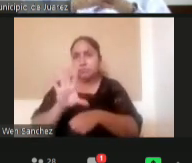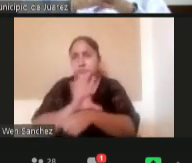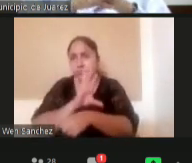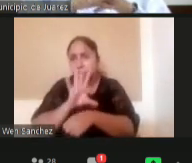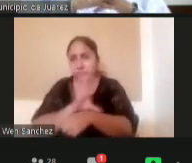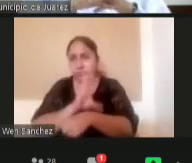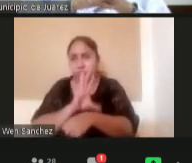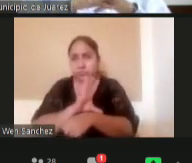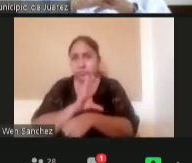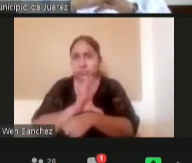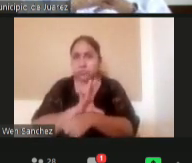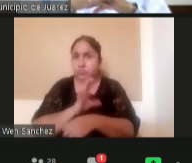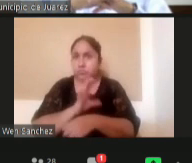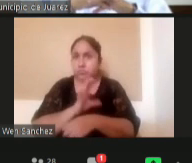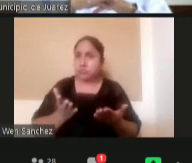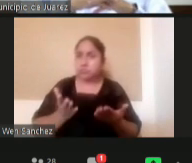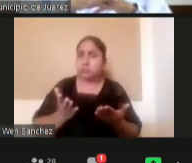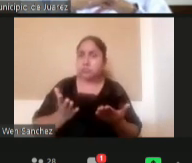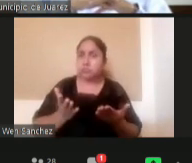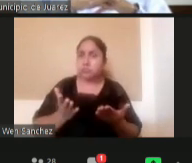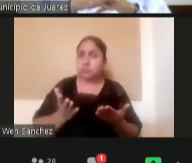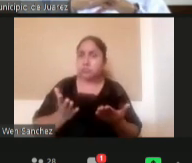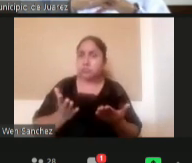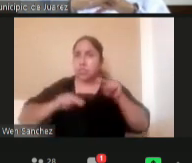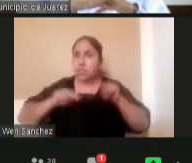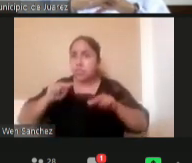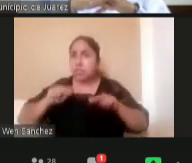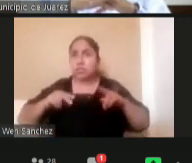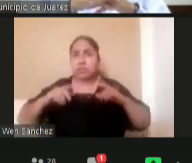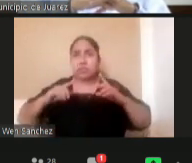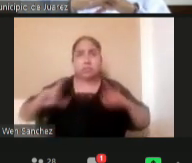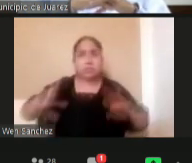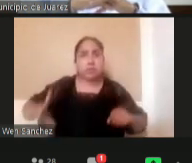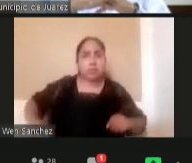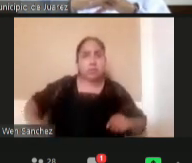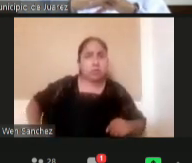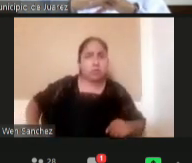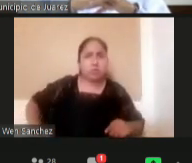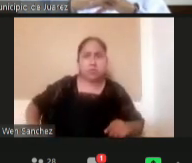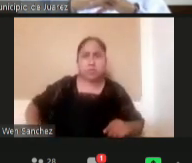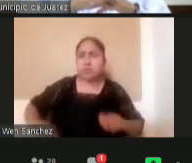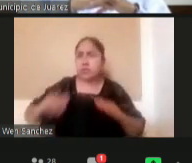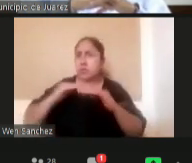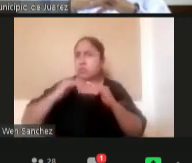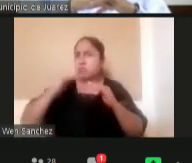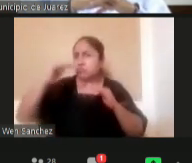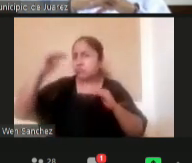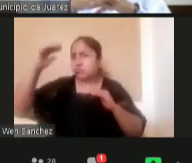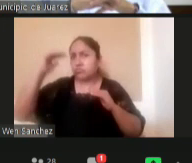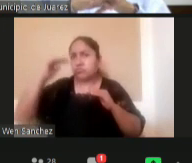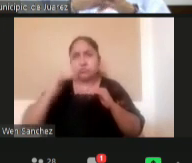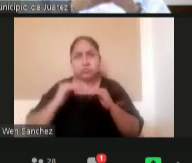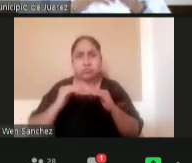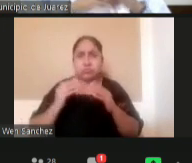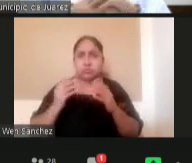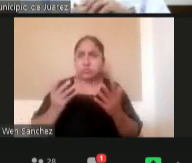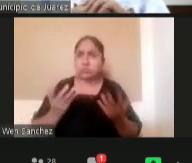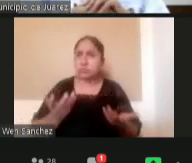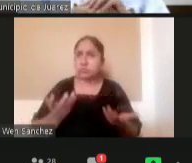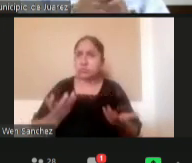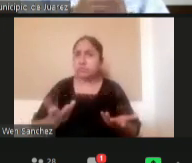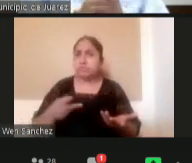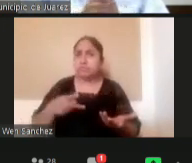los niveles de gobierno, que sabemos perfectamente que este tema de la energía eléctrica sale de las